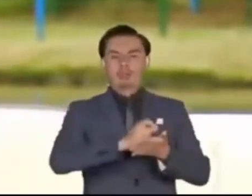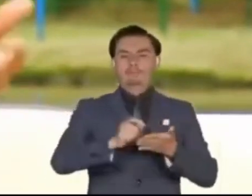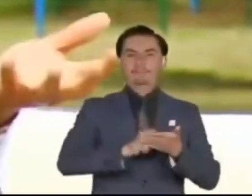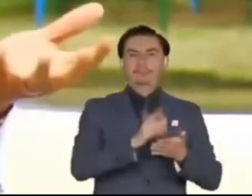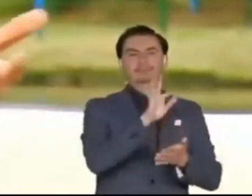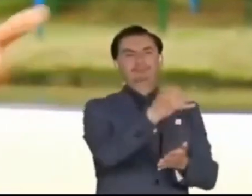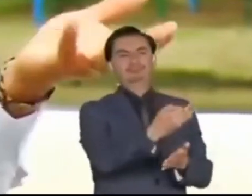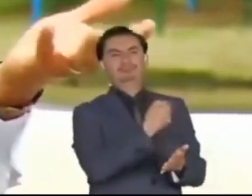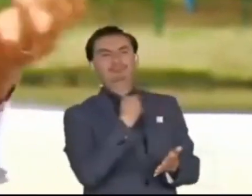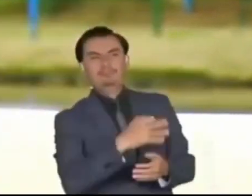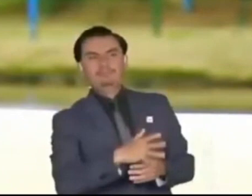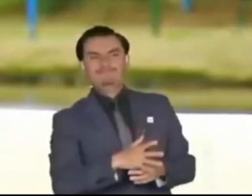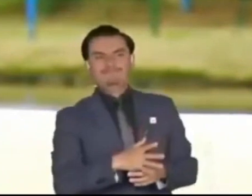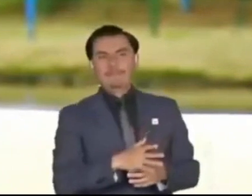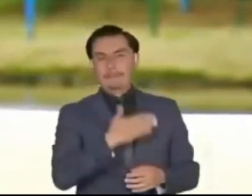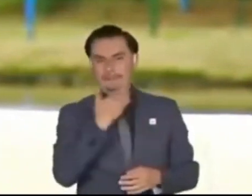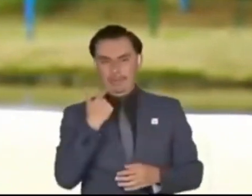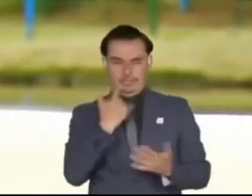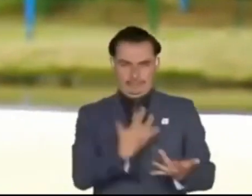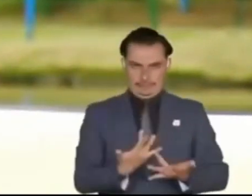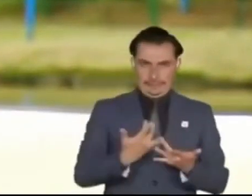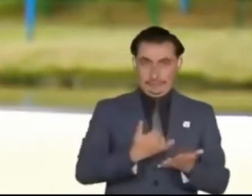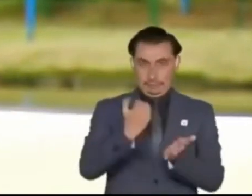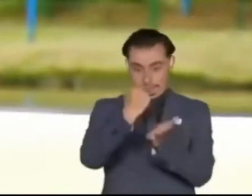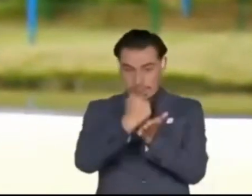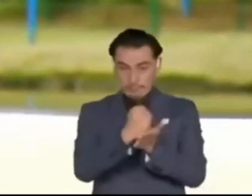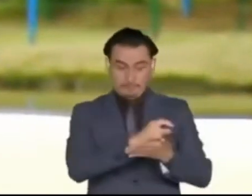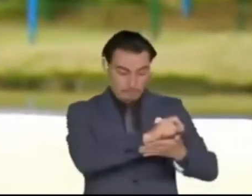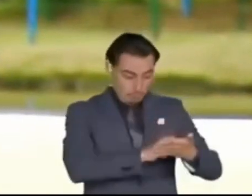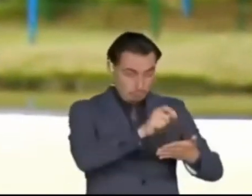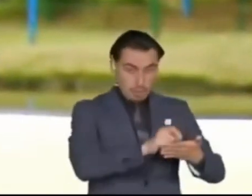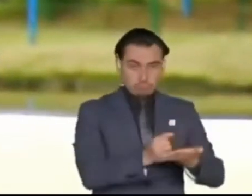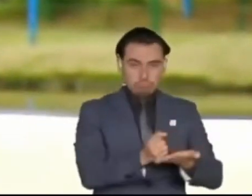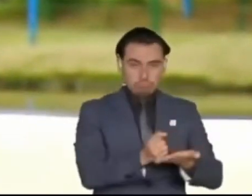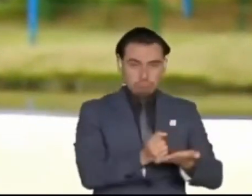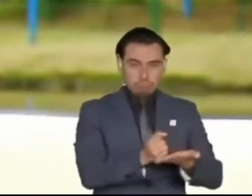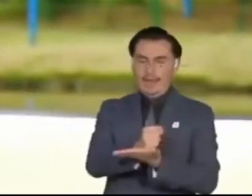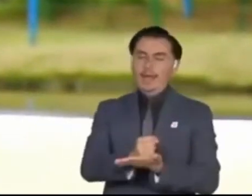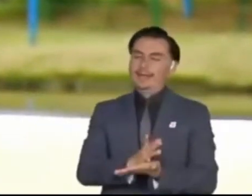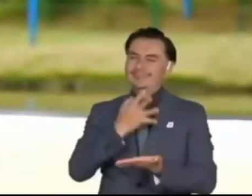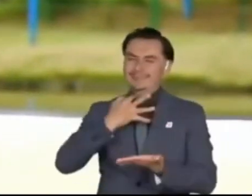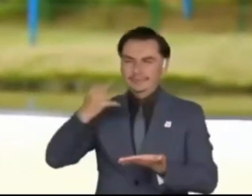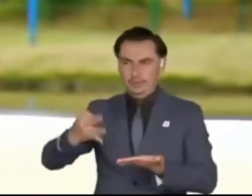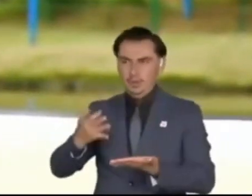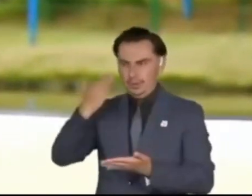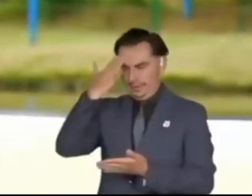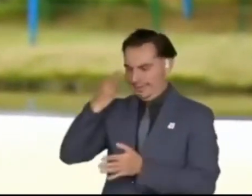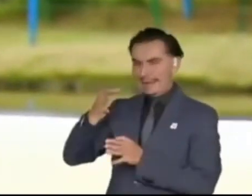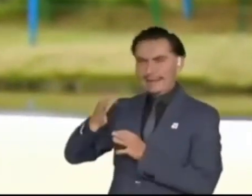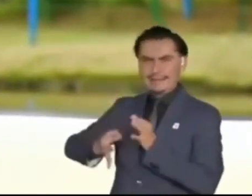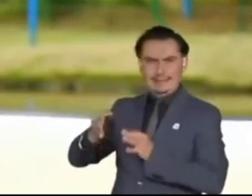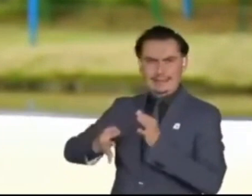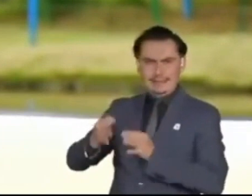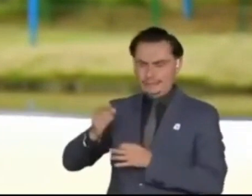si, lo que deba de firmar, pero sí tenga la certeza, señora alcaldesa, que en derecho, como ha